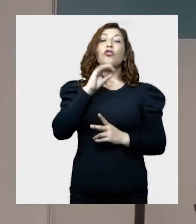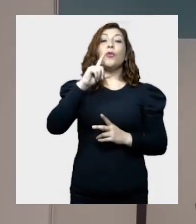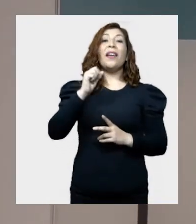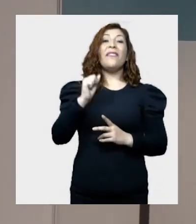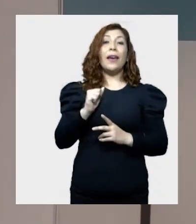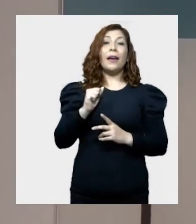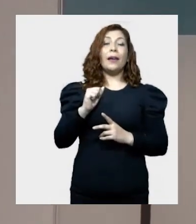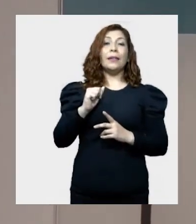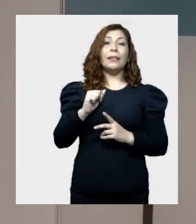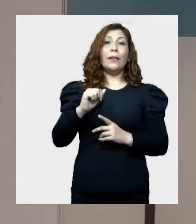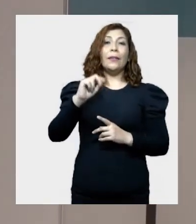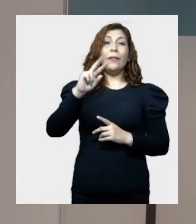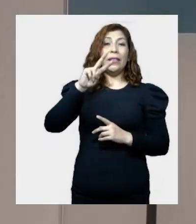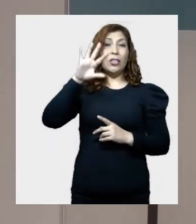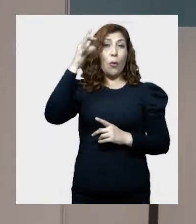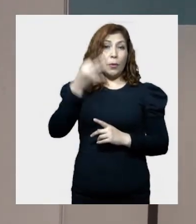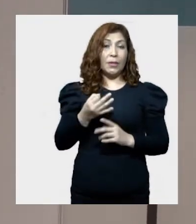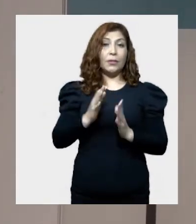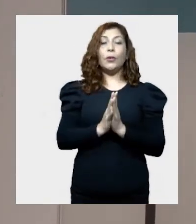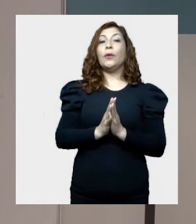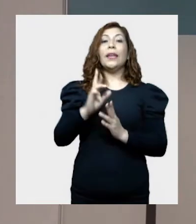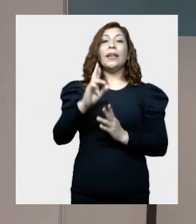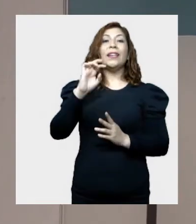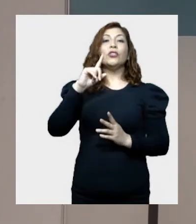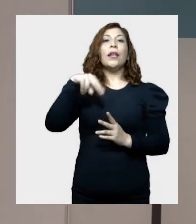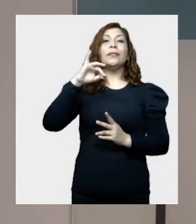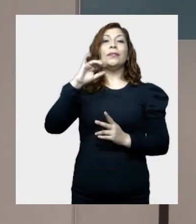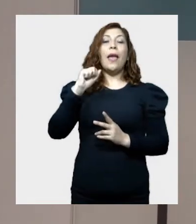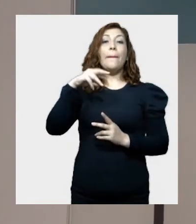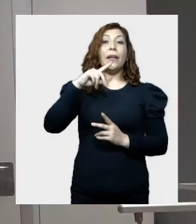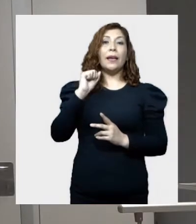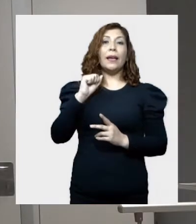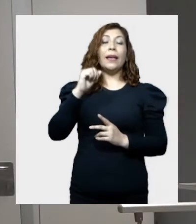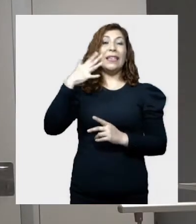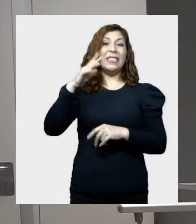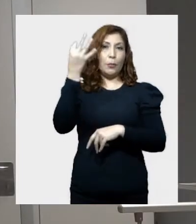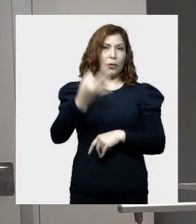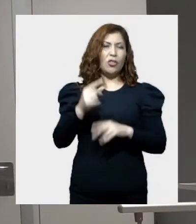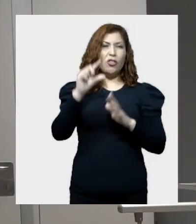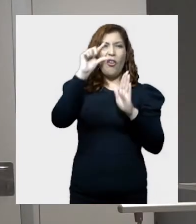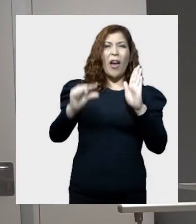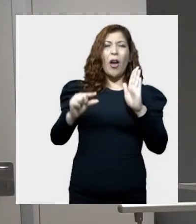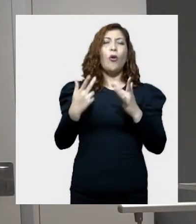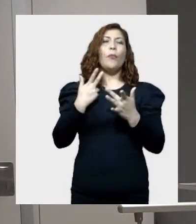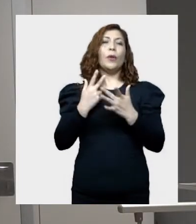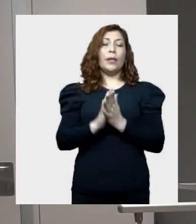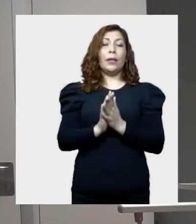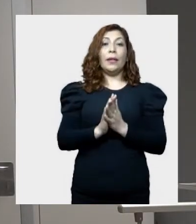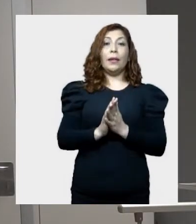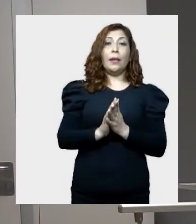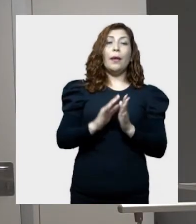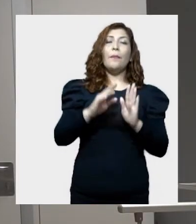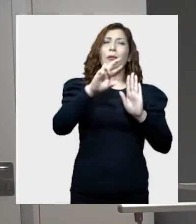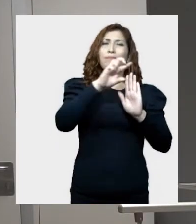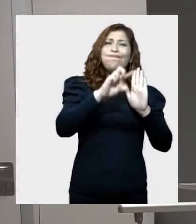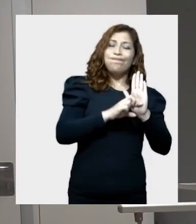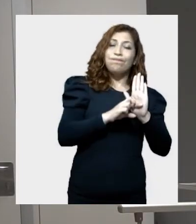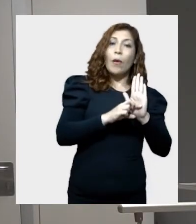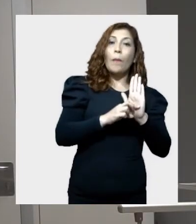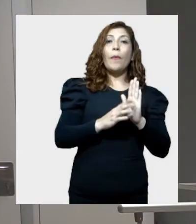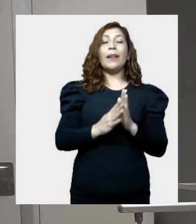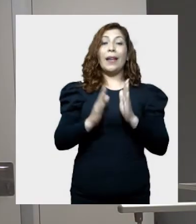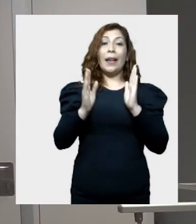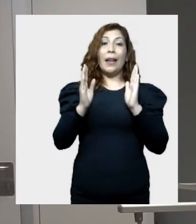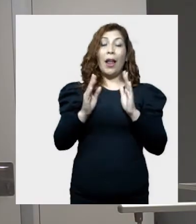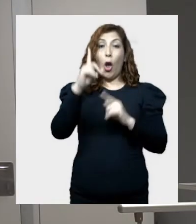un 25% y en resonancia magnética un 15%. Estas reducciones están asociadas a programaciones de procedimientos en el